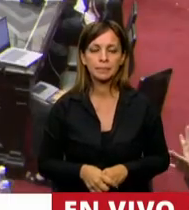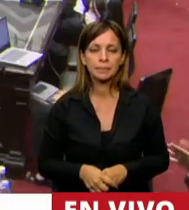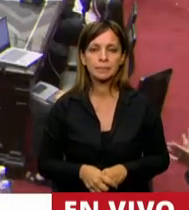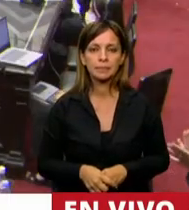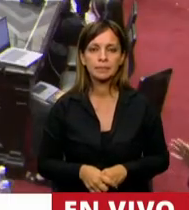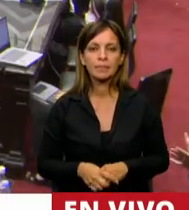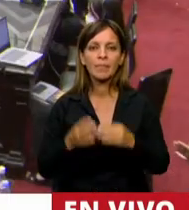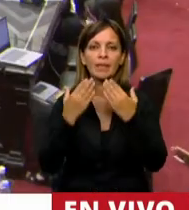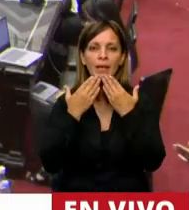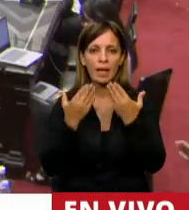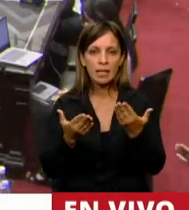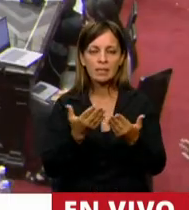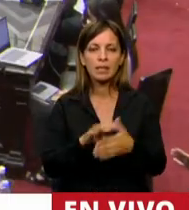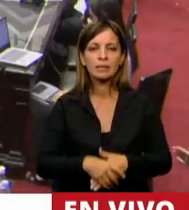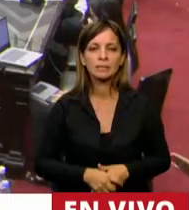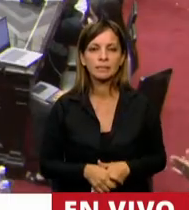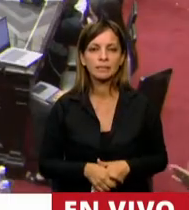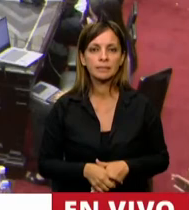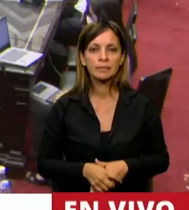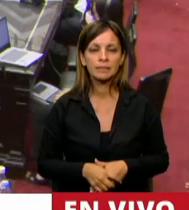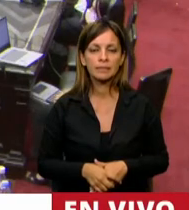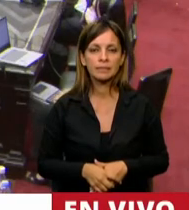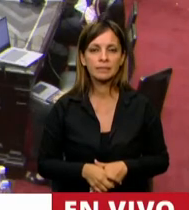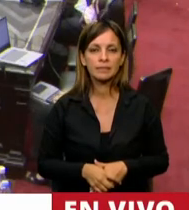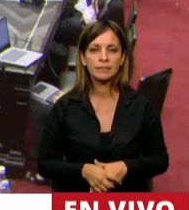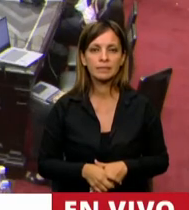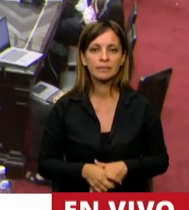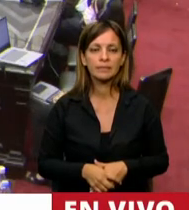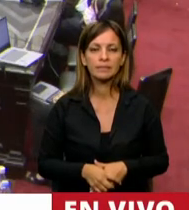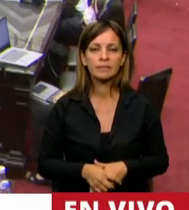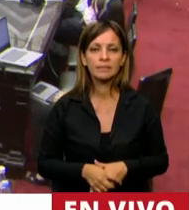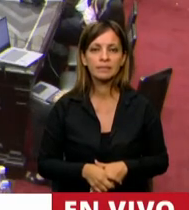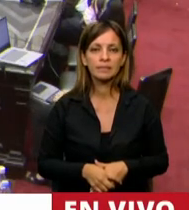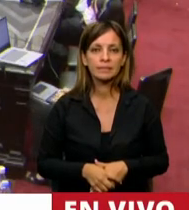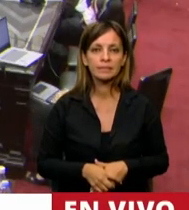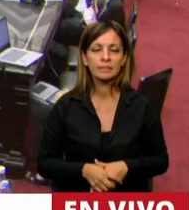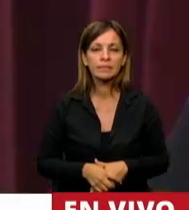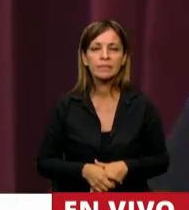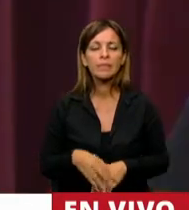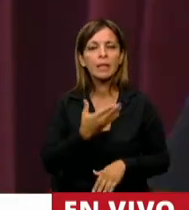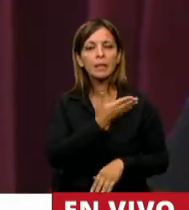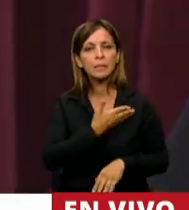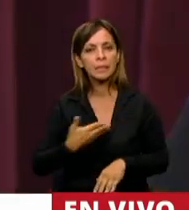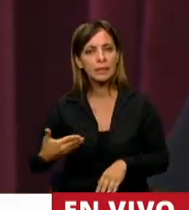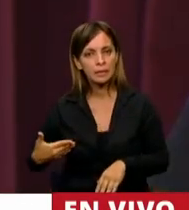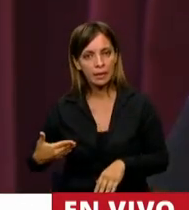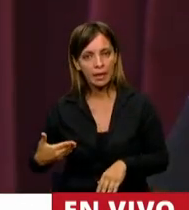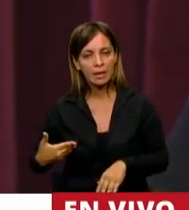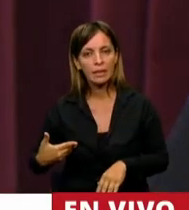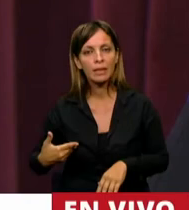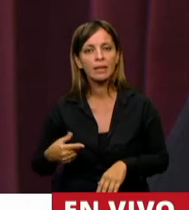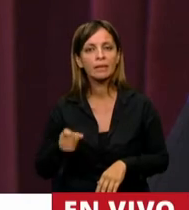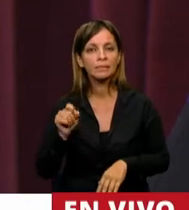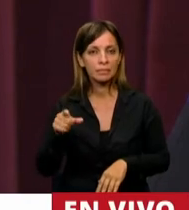Gracias, diputada. Yo me comprometí con ella en el tema del tratamiento. El presidente de la Cámara